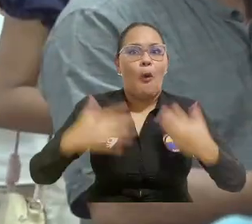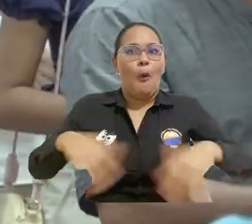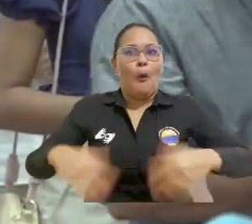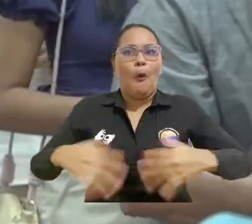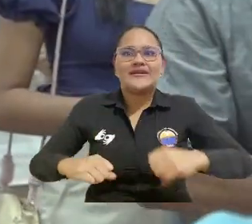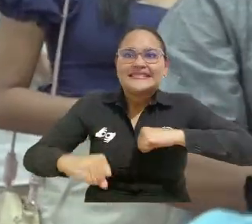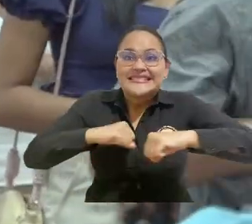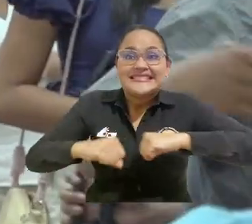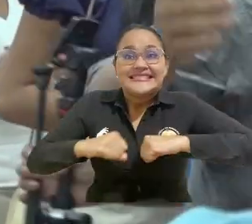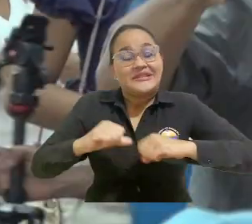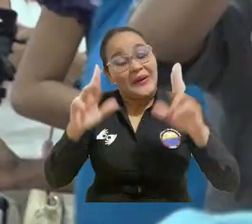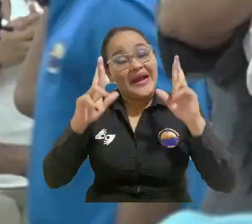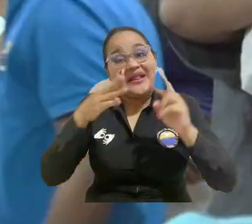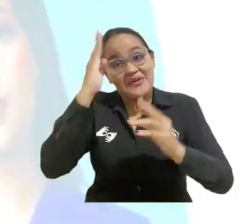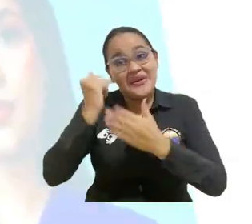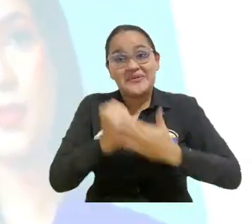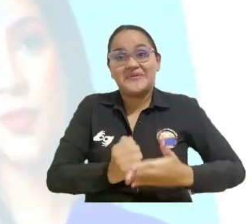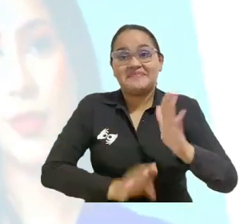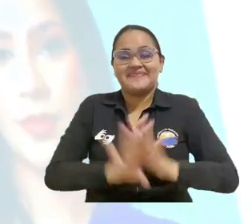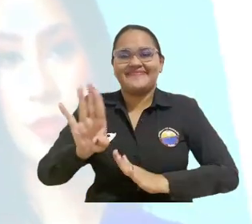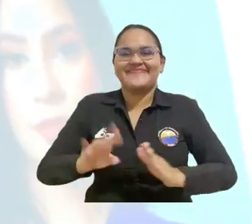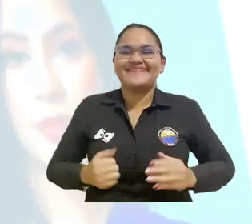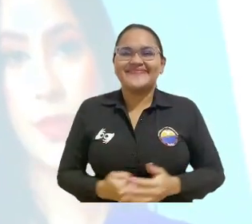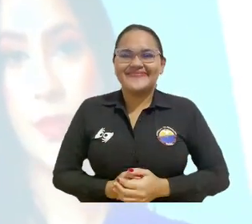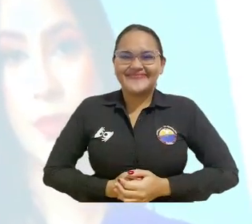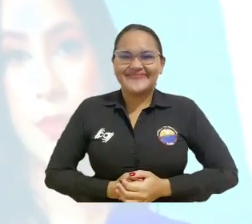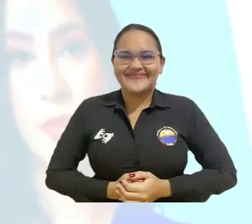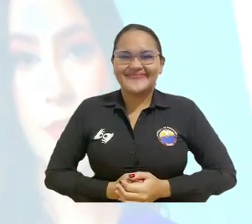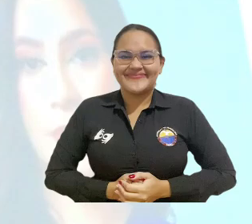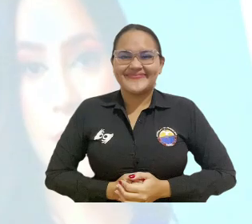de Dios vamos a ir avanzando.